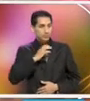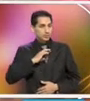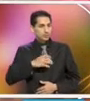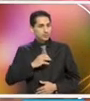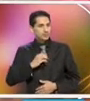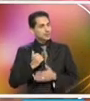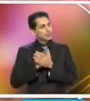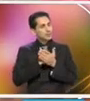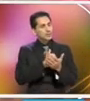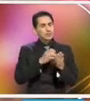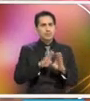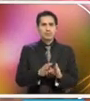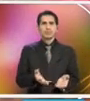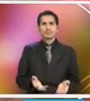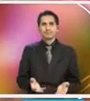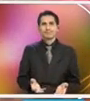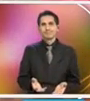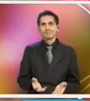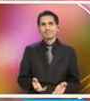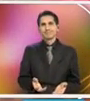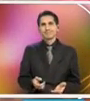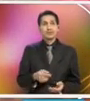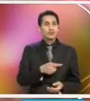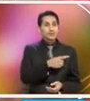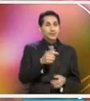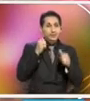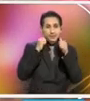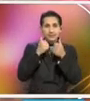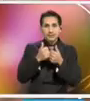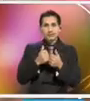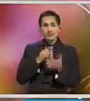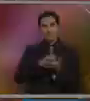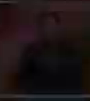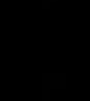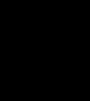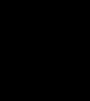que pueden padecer cáncer, que padecen cáncer en la primera infancia y por hablarnos de AMANC. Y ahora